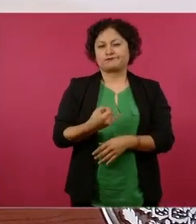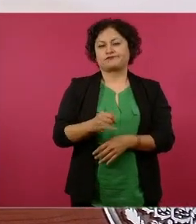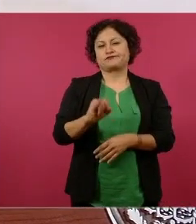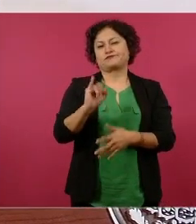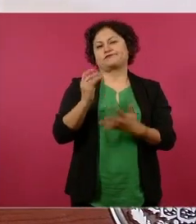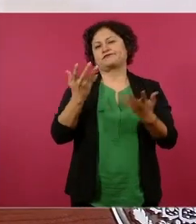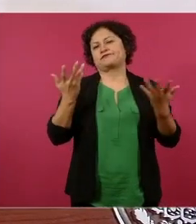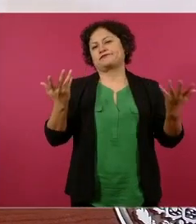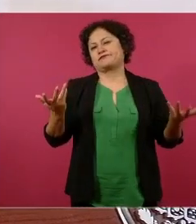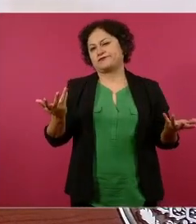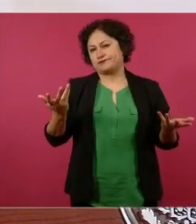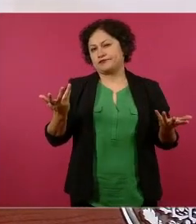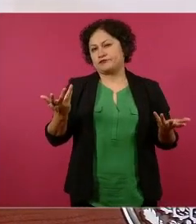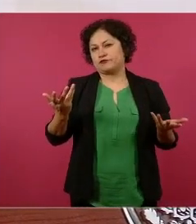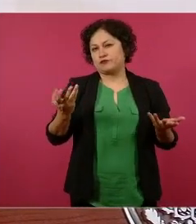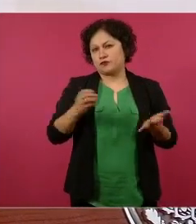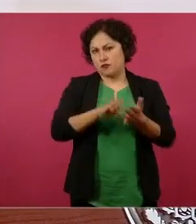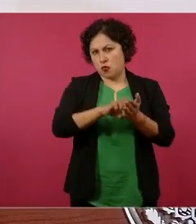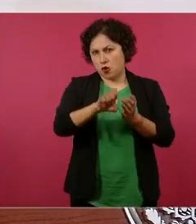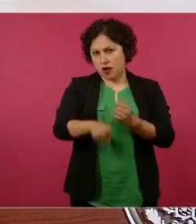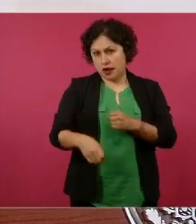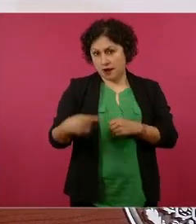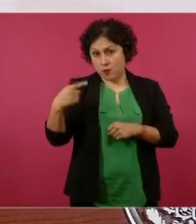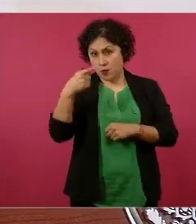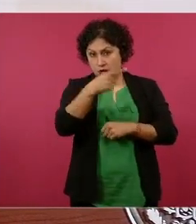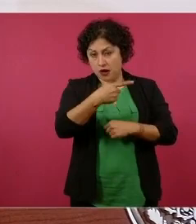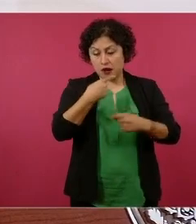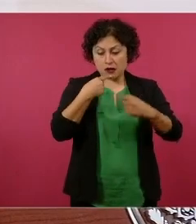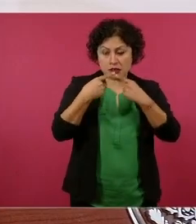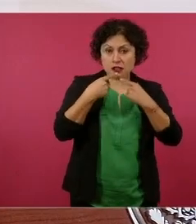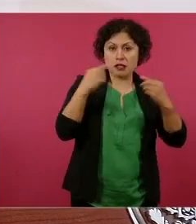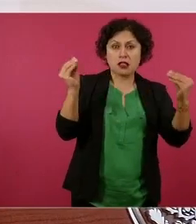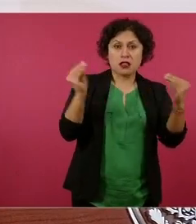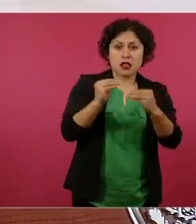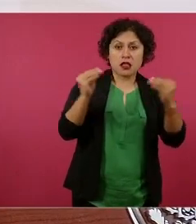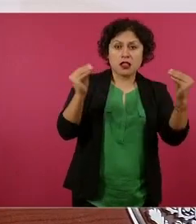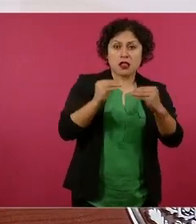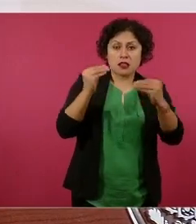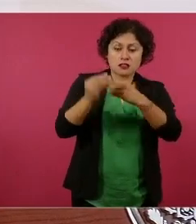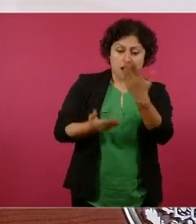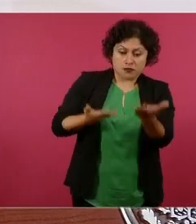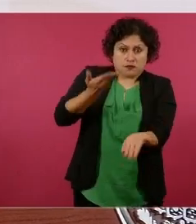el consumo de droga en jóvenes,